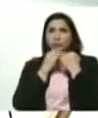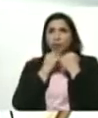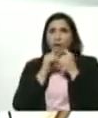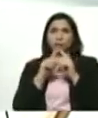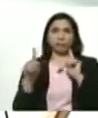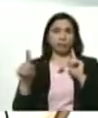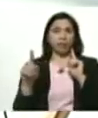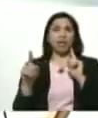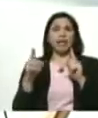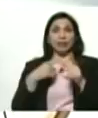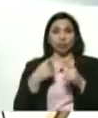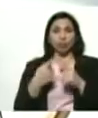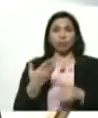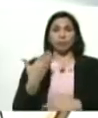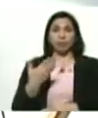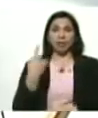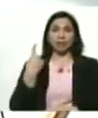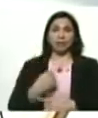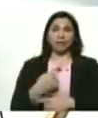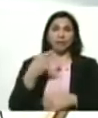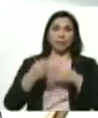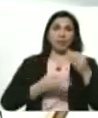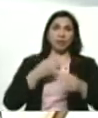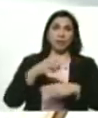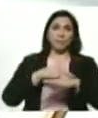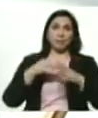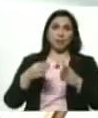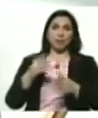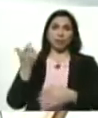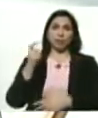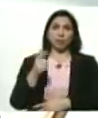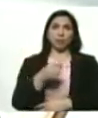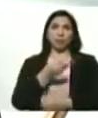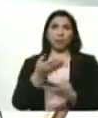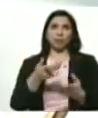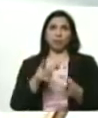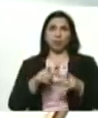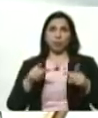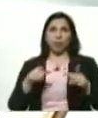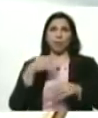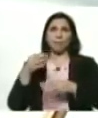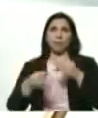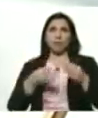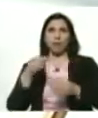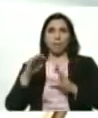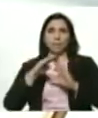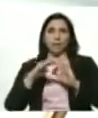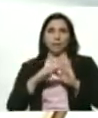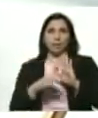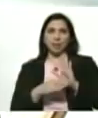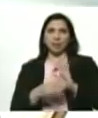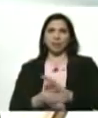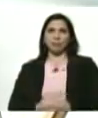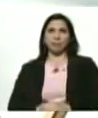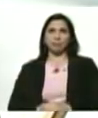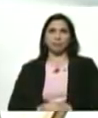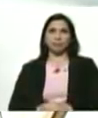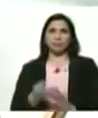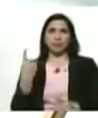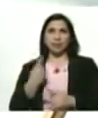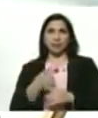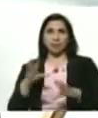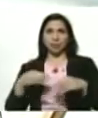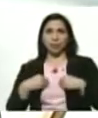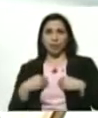importante y eso se le va a explicar el ministro de transporte a este sector le va a explicar las medidas extraordinarias que se deben tomar